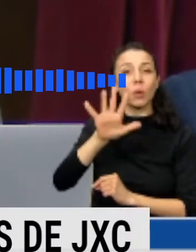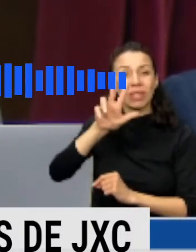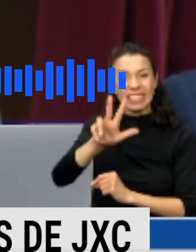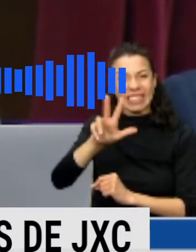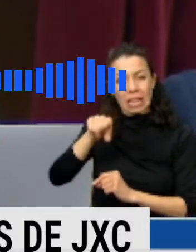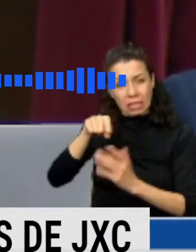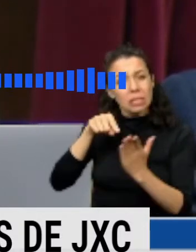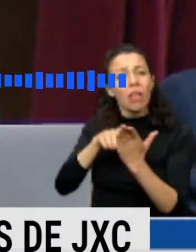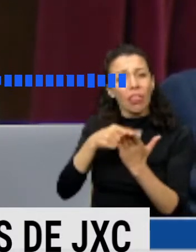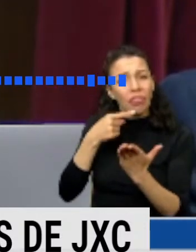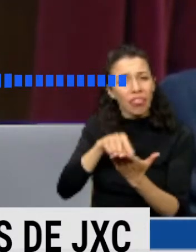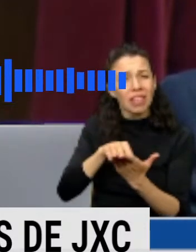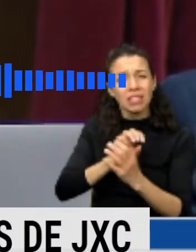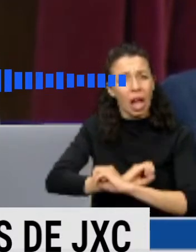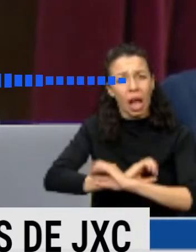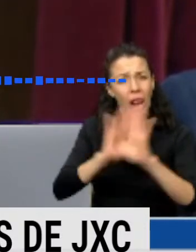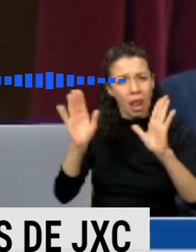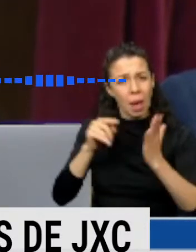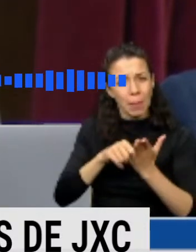Tampoco fue,